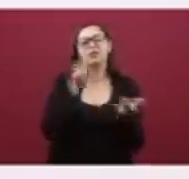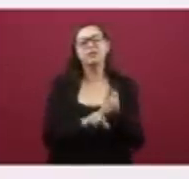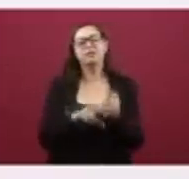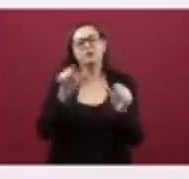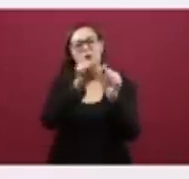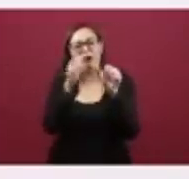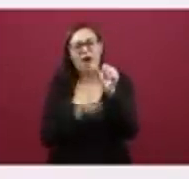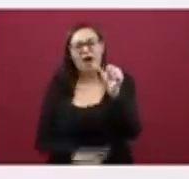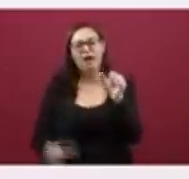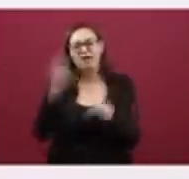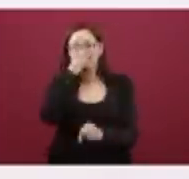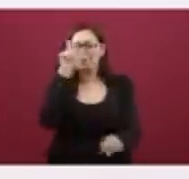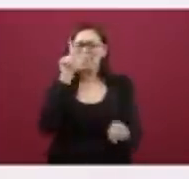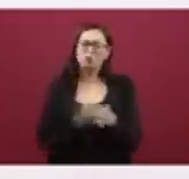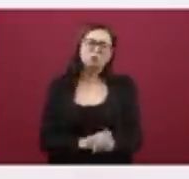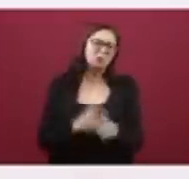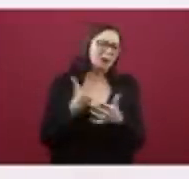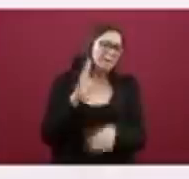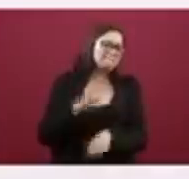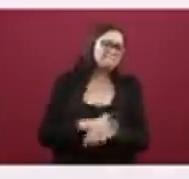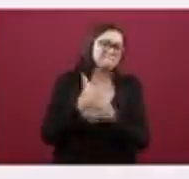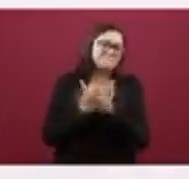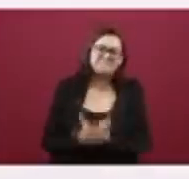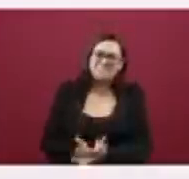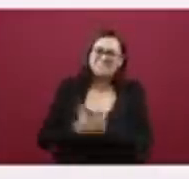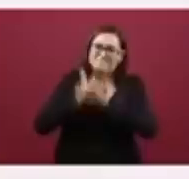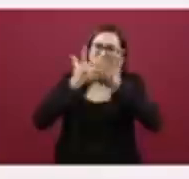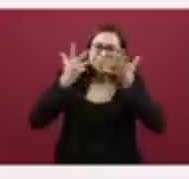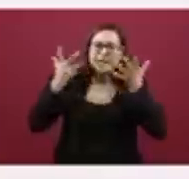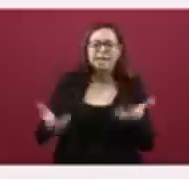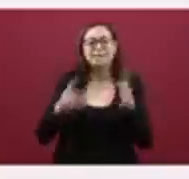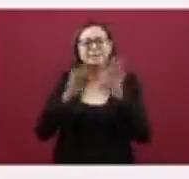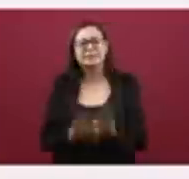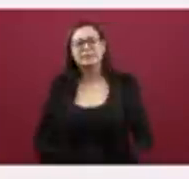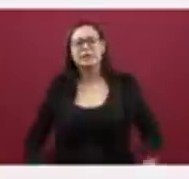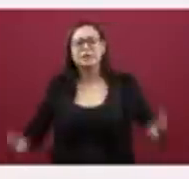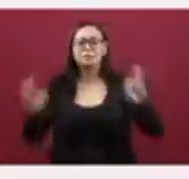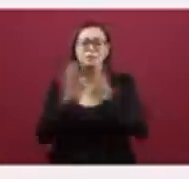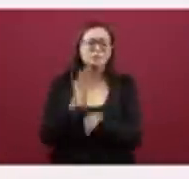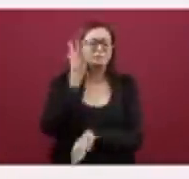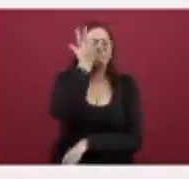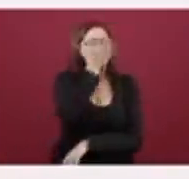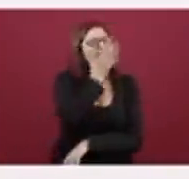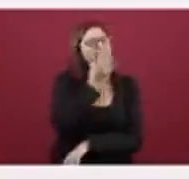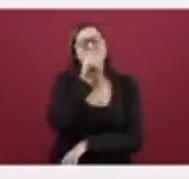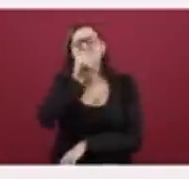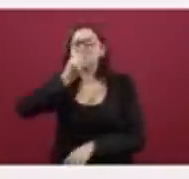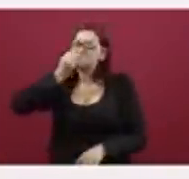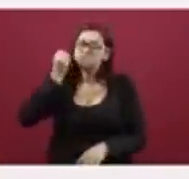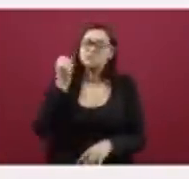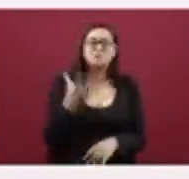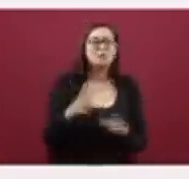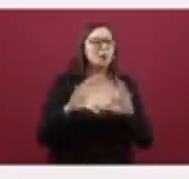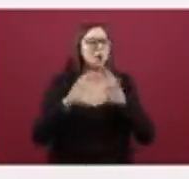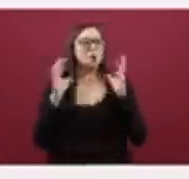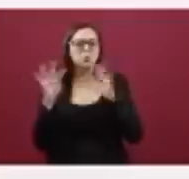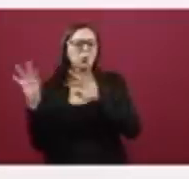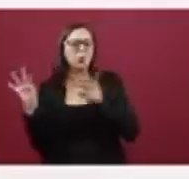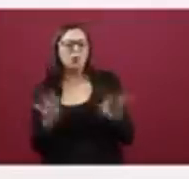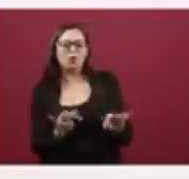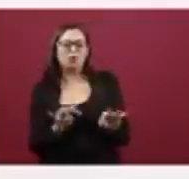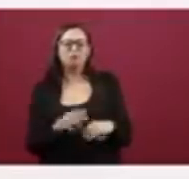de mayor importancia y esplendor en el mundo